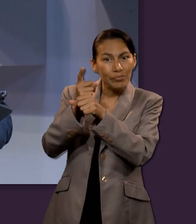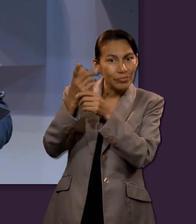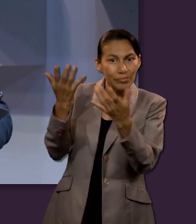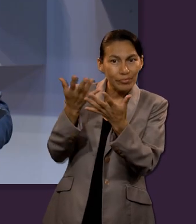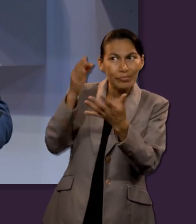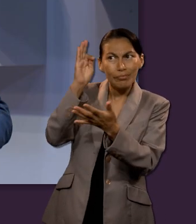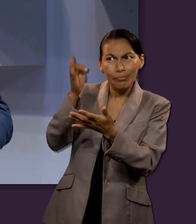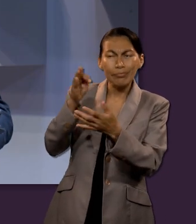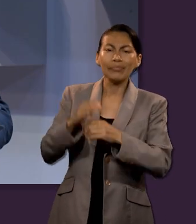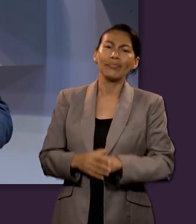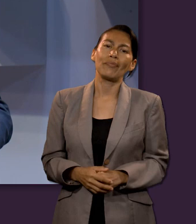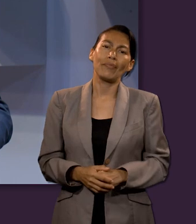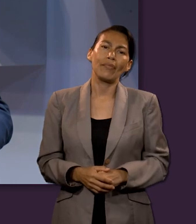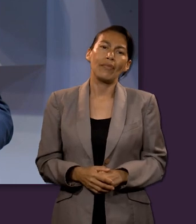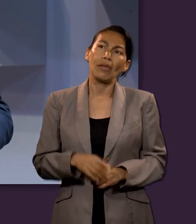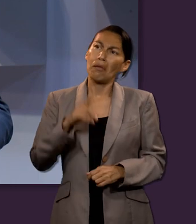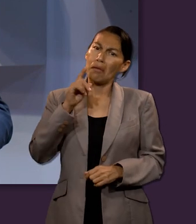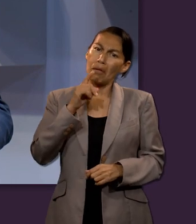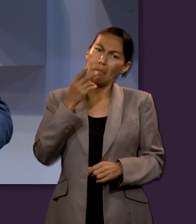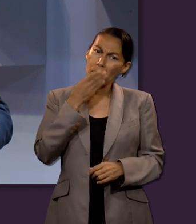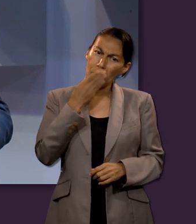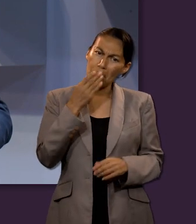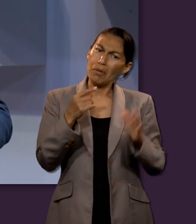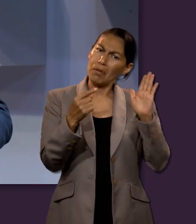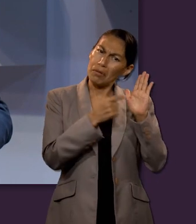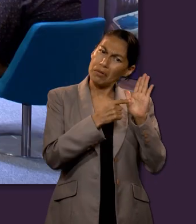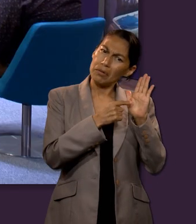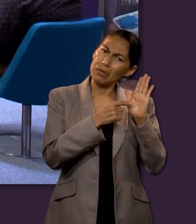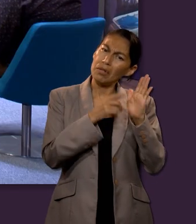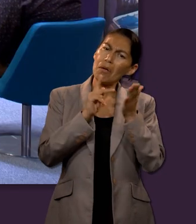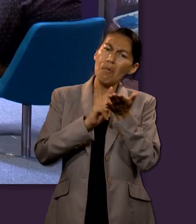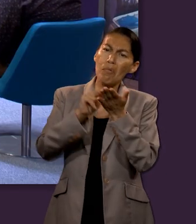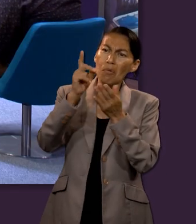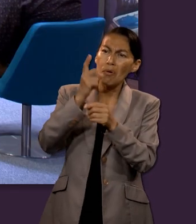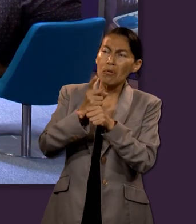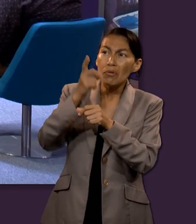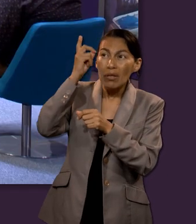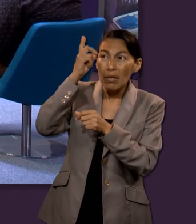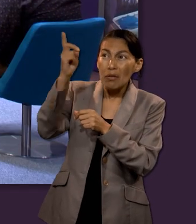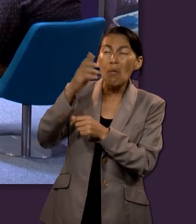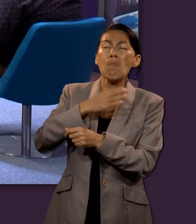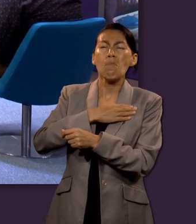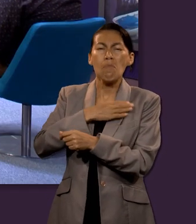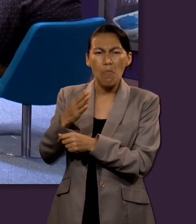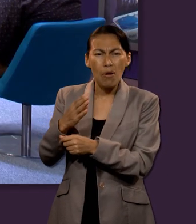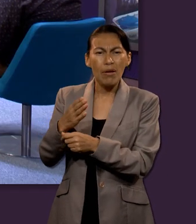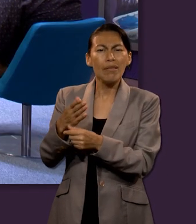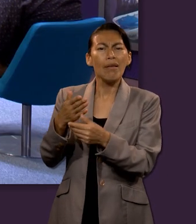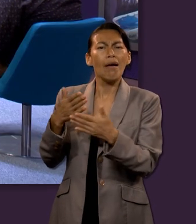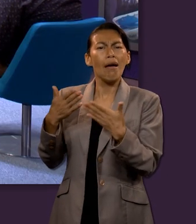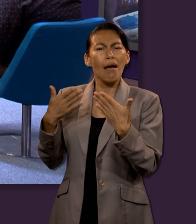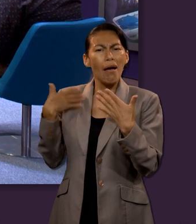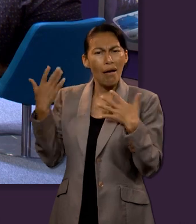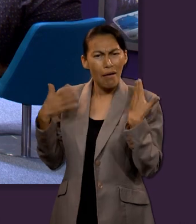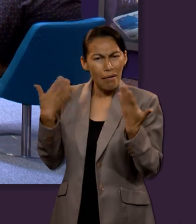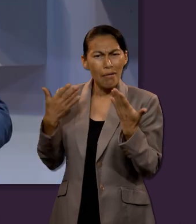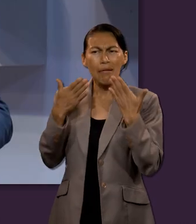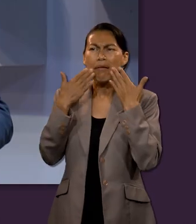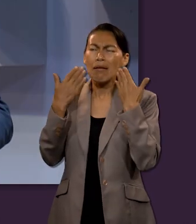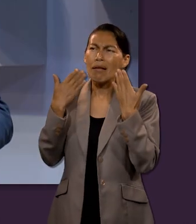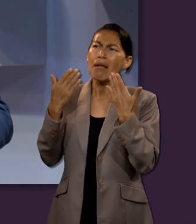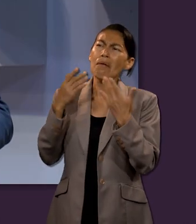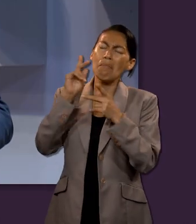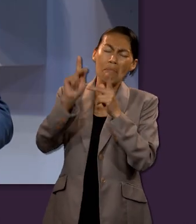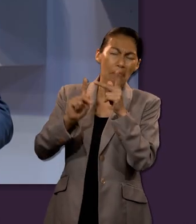y dice un texto que su voluntad es buena perfecta y agradable para nosotros que estás esperando con